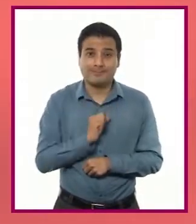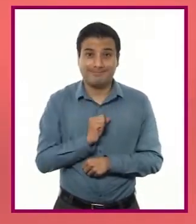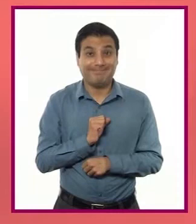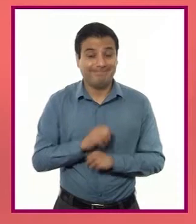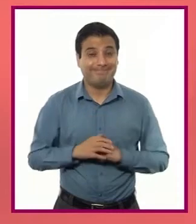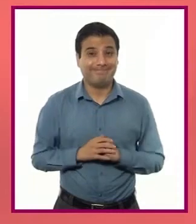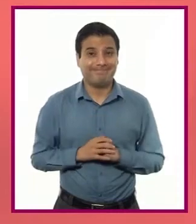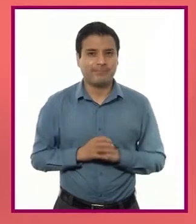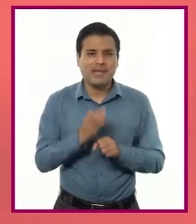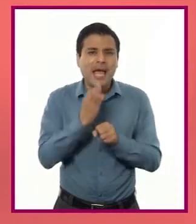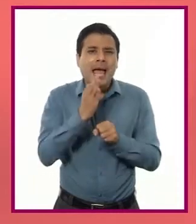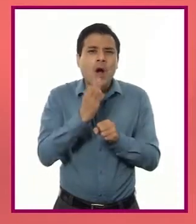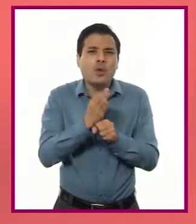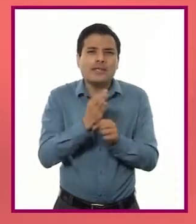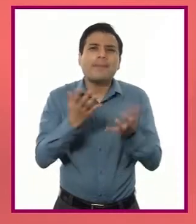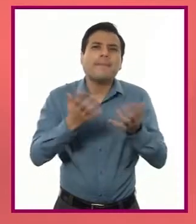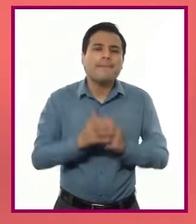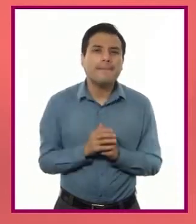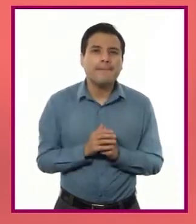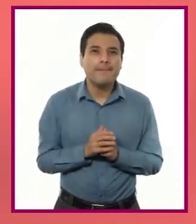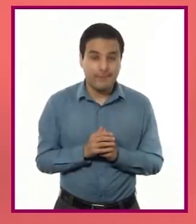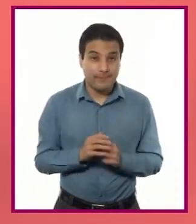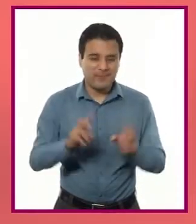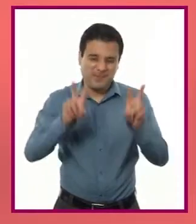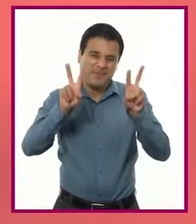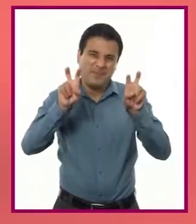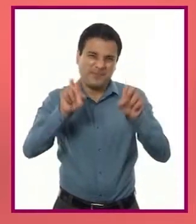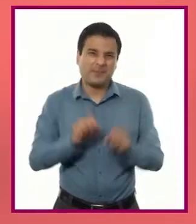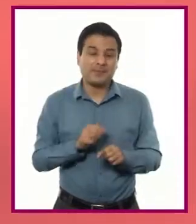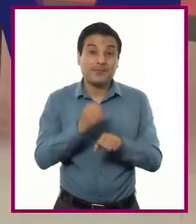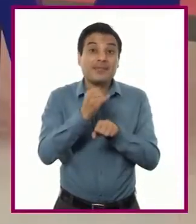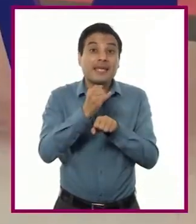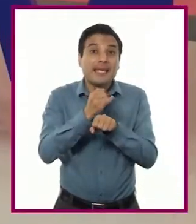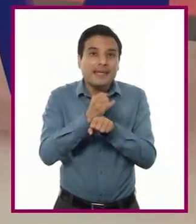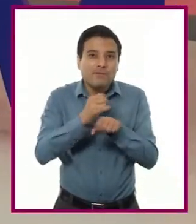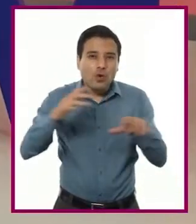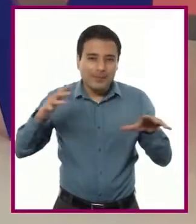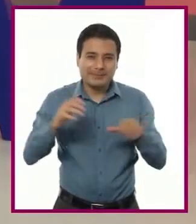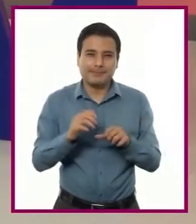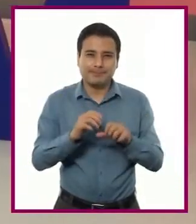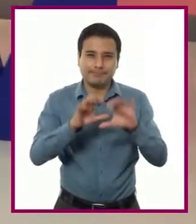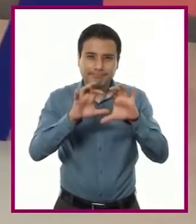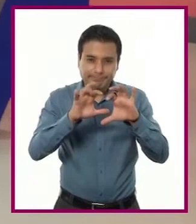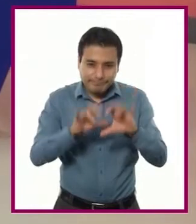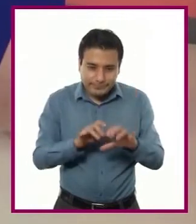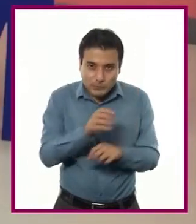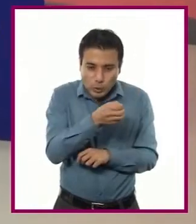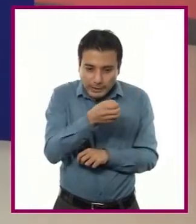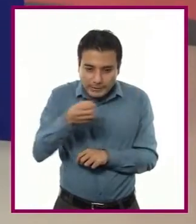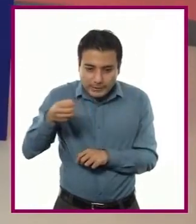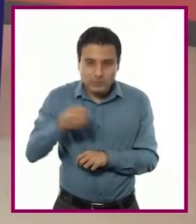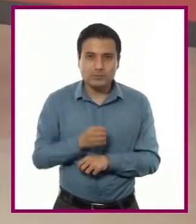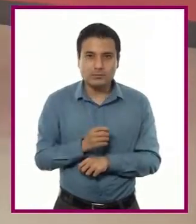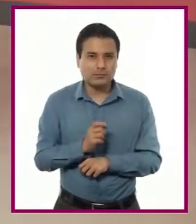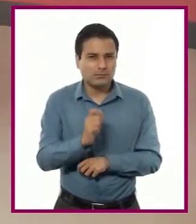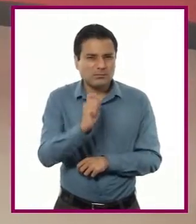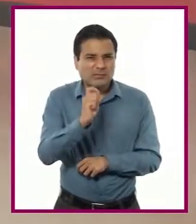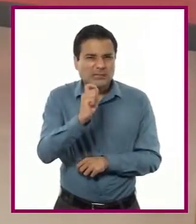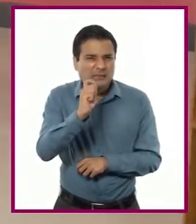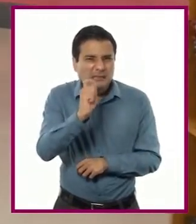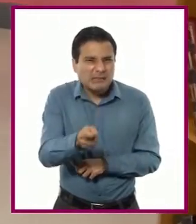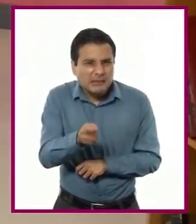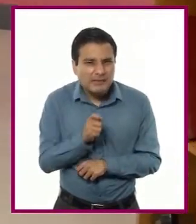sesión hablaremos sobre informes organizados. Con esto me refiero a identificar y